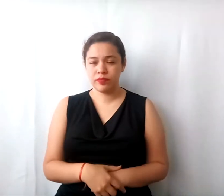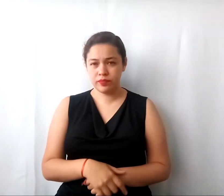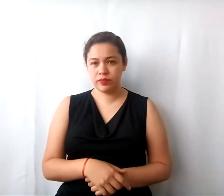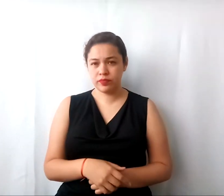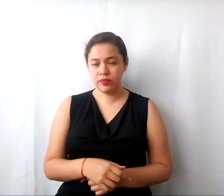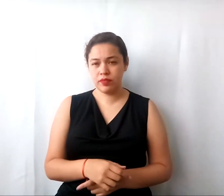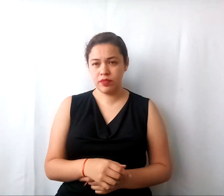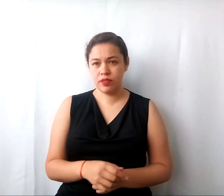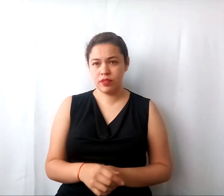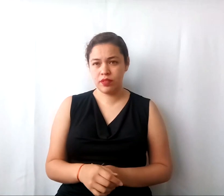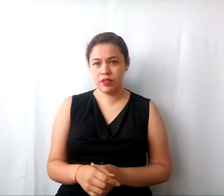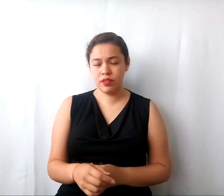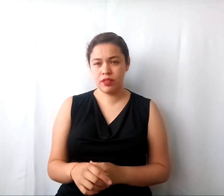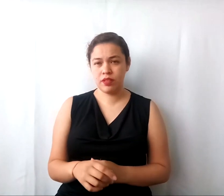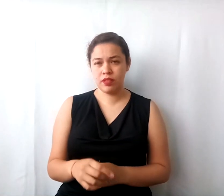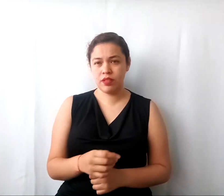¿Por qué? Porque